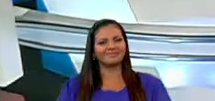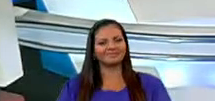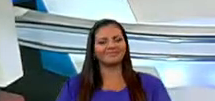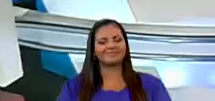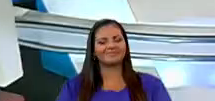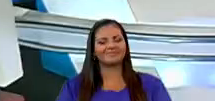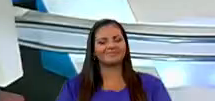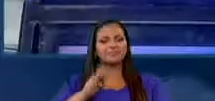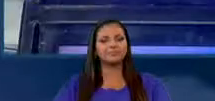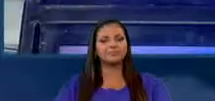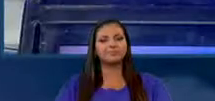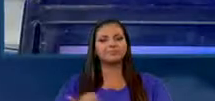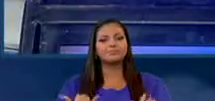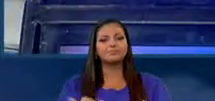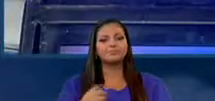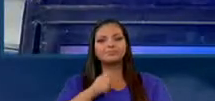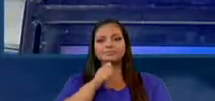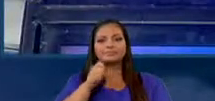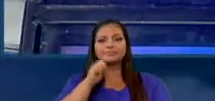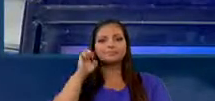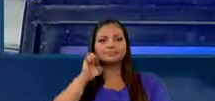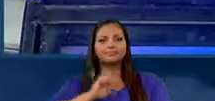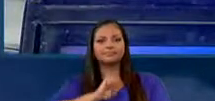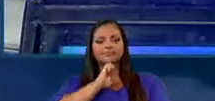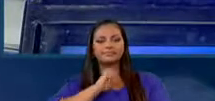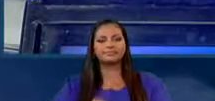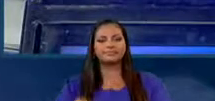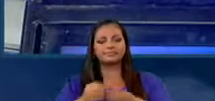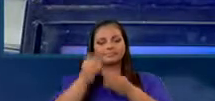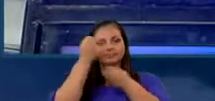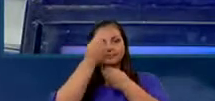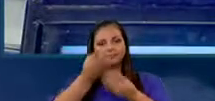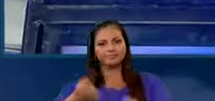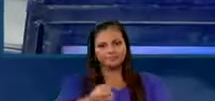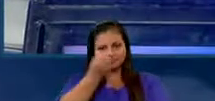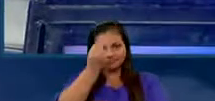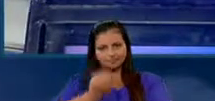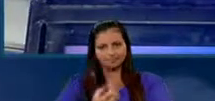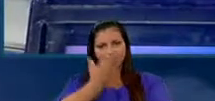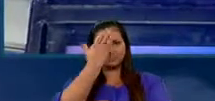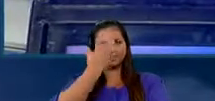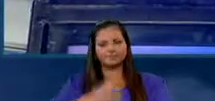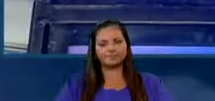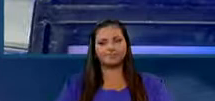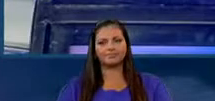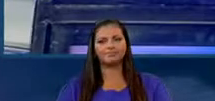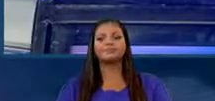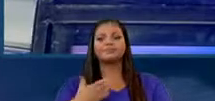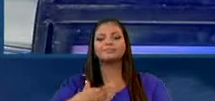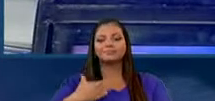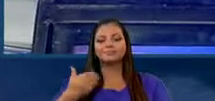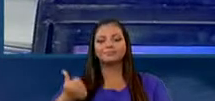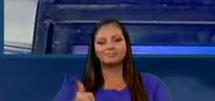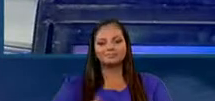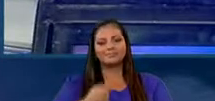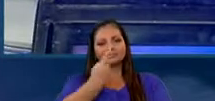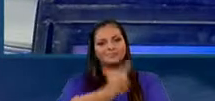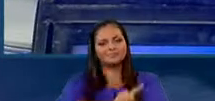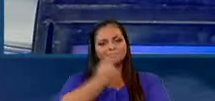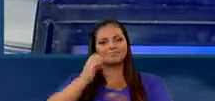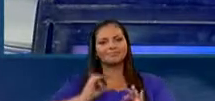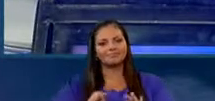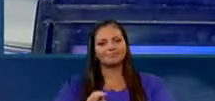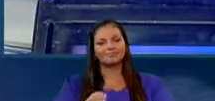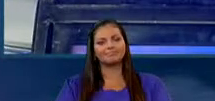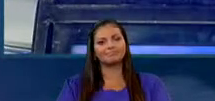Bueno, y ya está listo, bueno, Enrique Muñoz. Ok, entonces. Para darnos información. Nos conectamos con Enrique. Buenos días, Enrique, nuevamente contigo. ¿Qué tal? Excelente día para ti. Hola, ¿qué